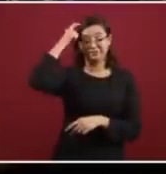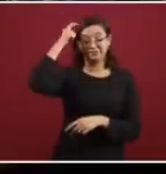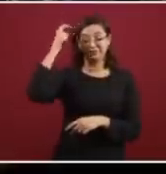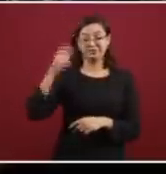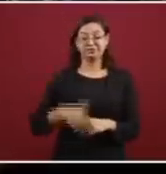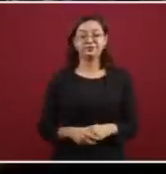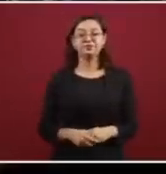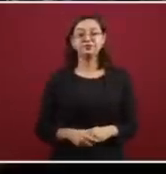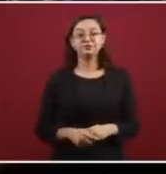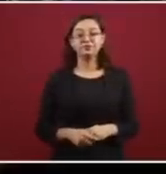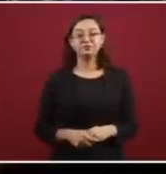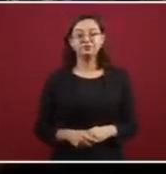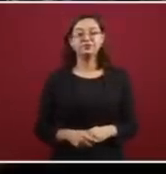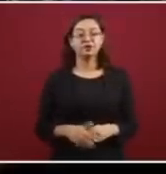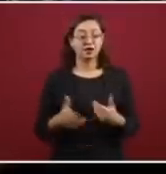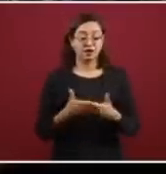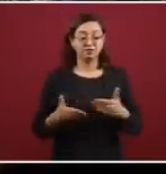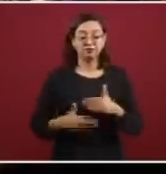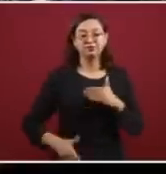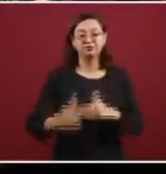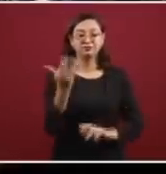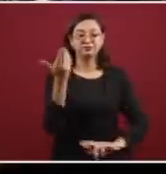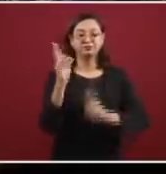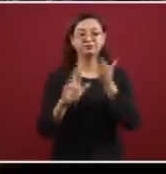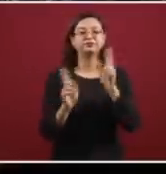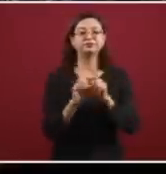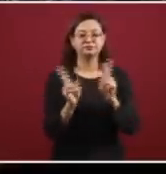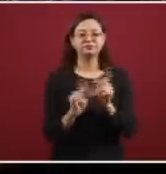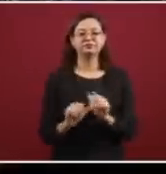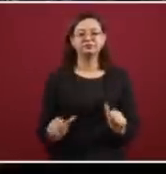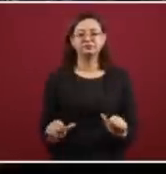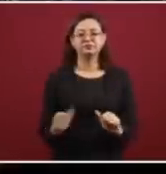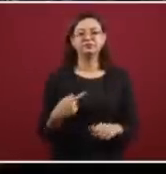la revolución pacífica, pero vamos a conmemorar